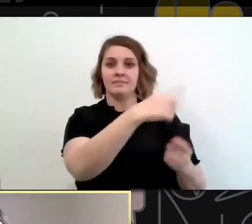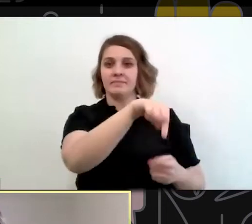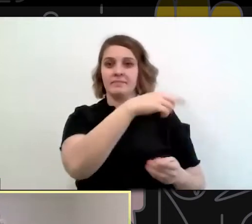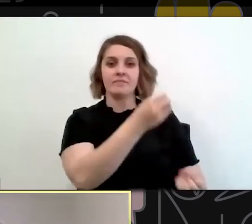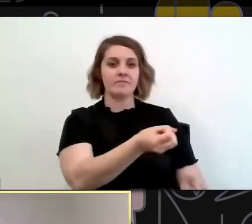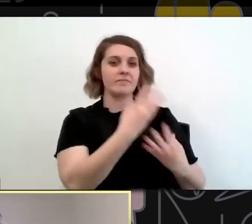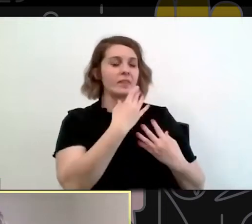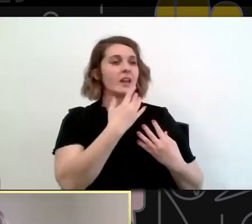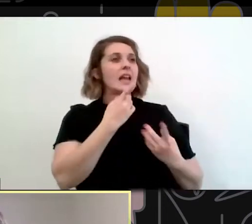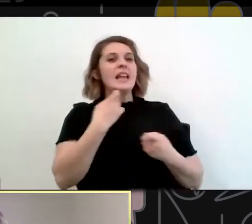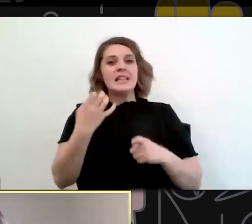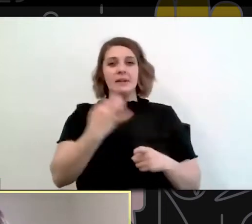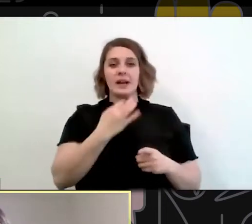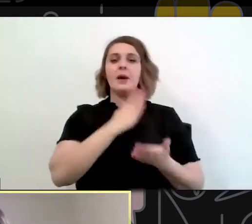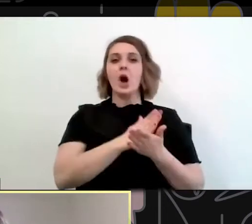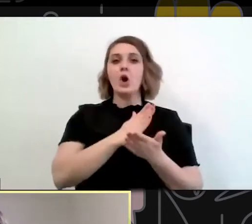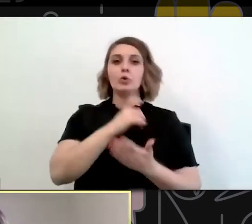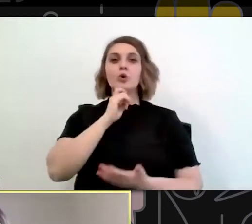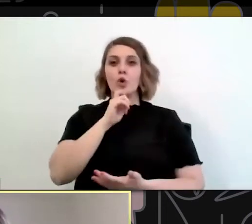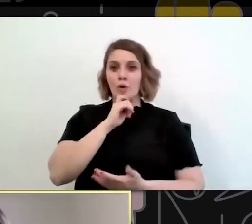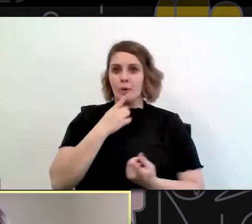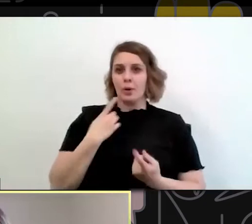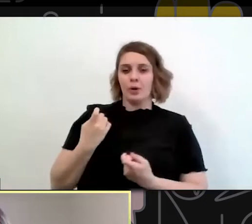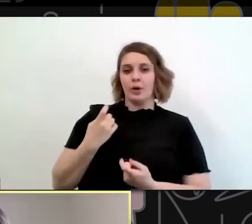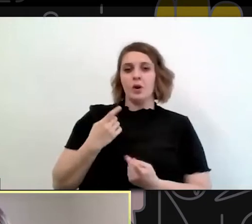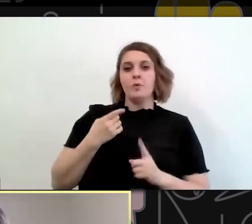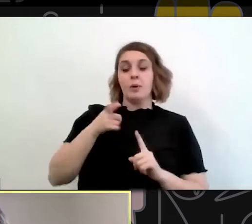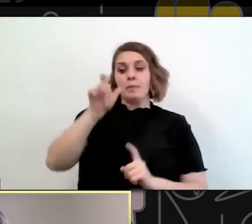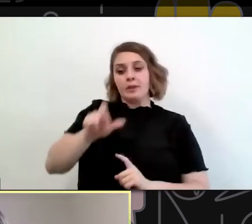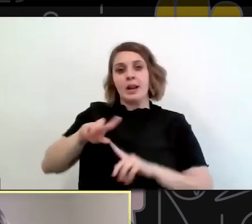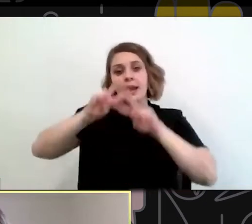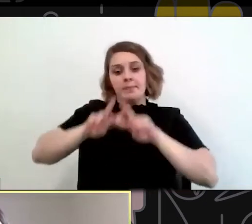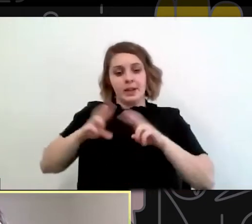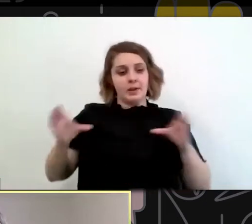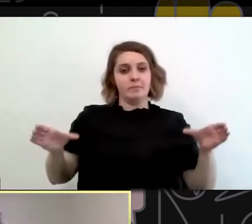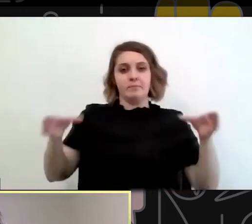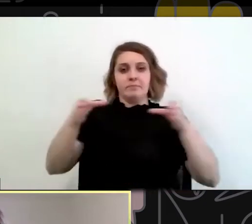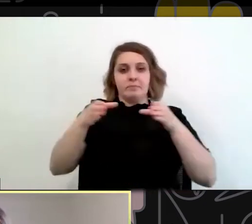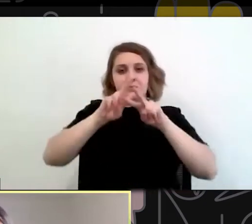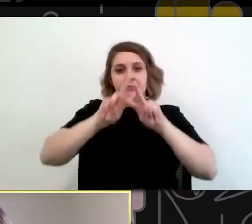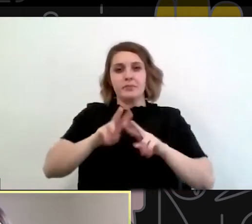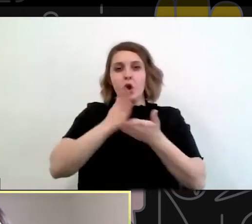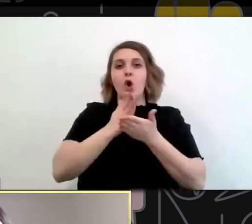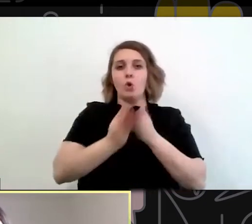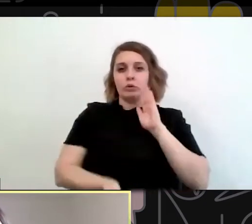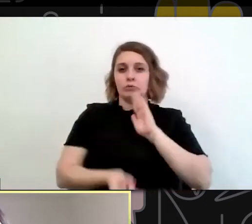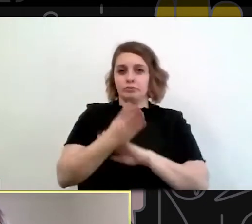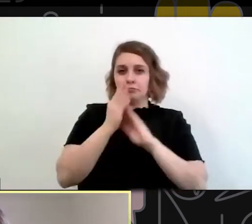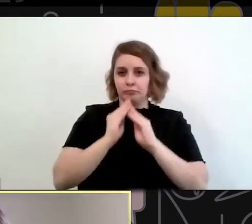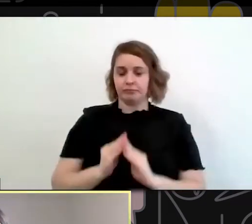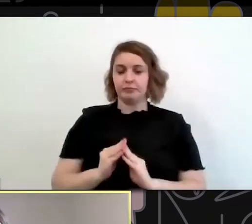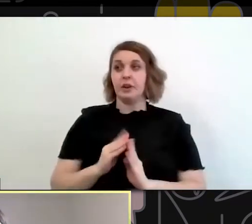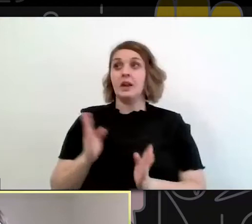curso, desarrollaron ellos el propio curso con los investigadores y en ese sentido yo creo que los proyectos europeos son